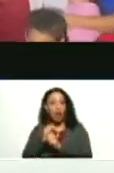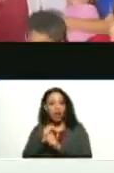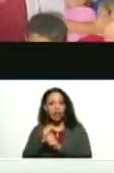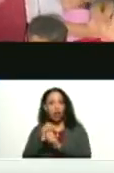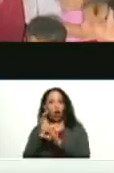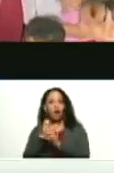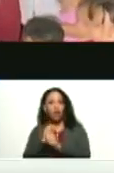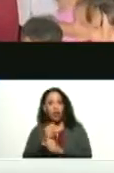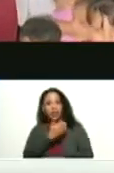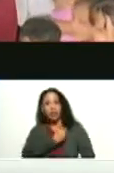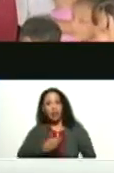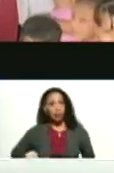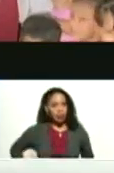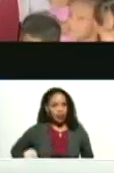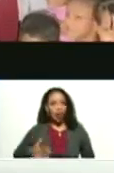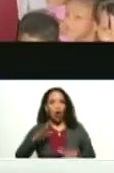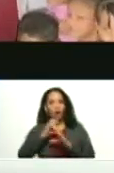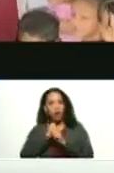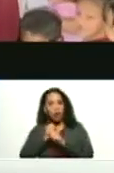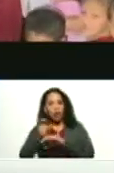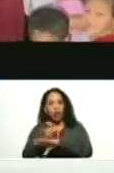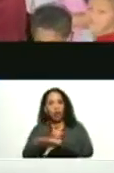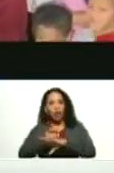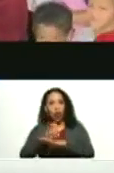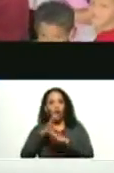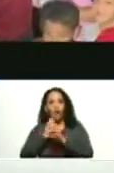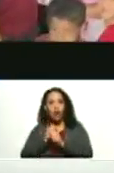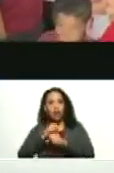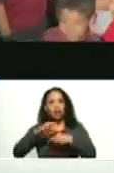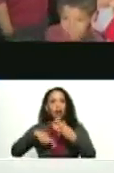confía en su presidente, confía en su gobierno, confía